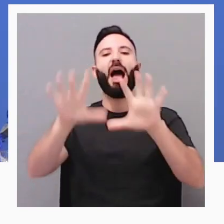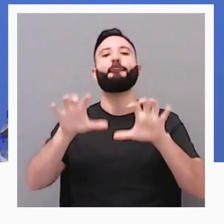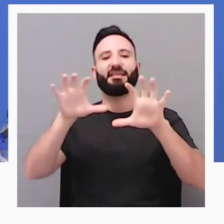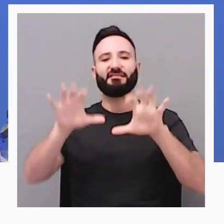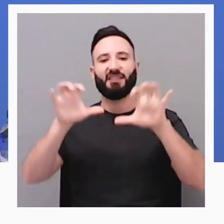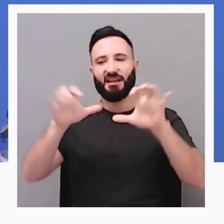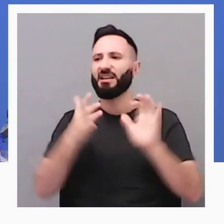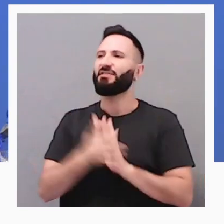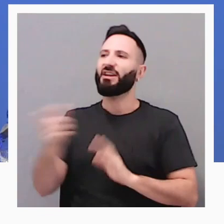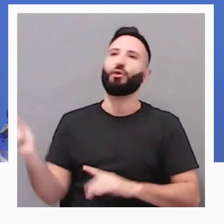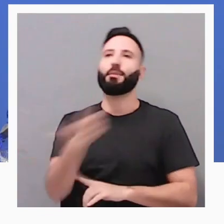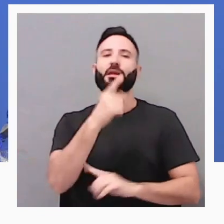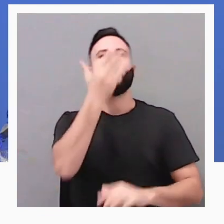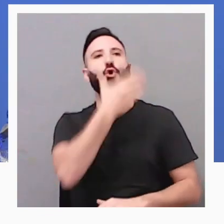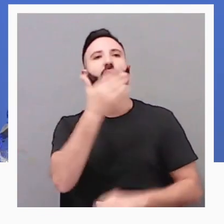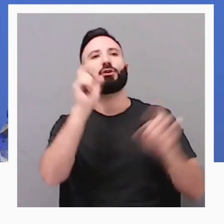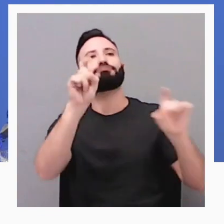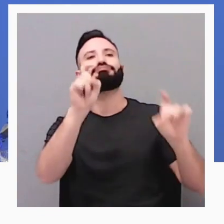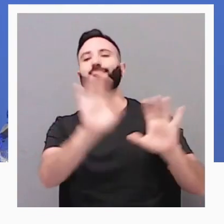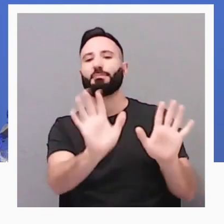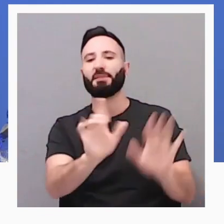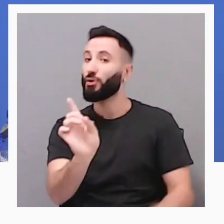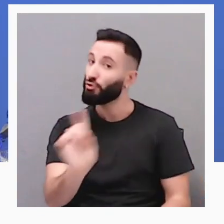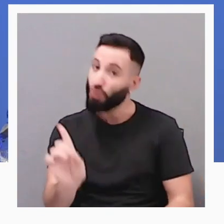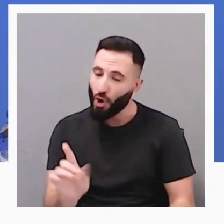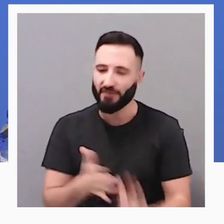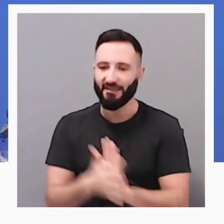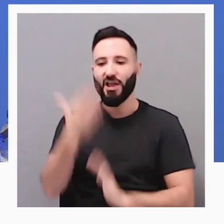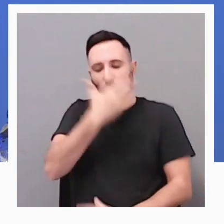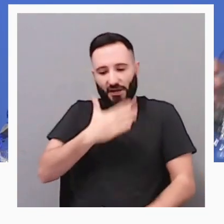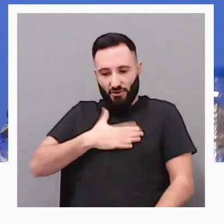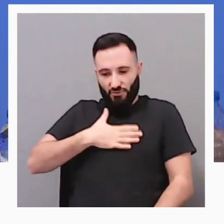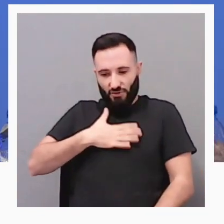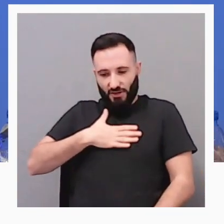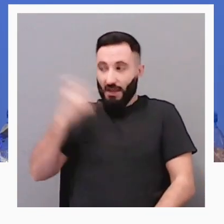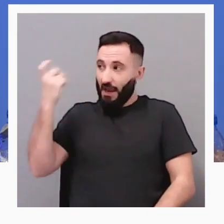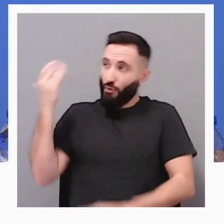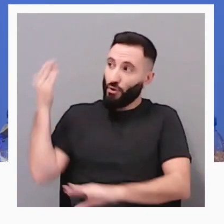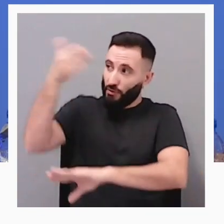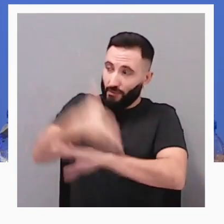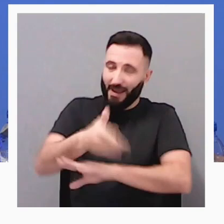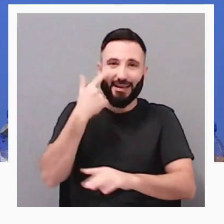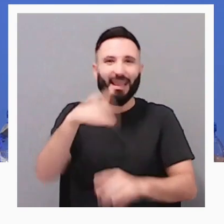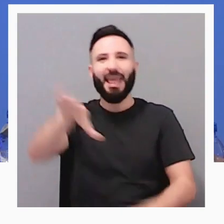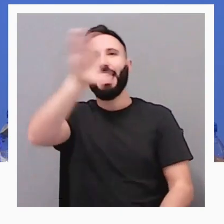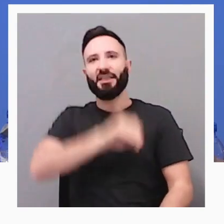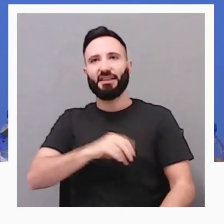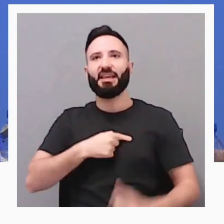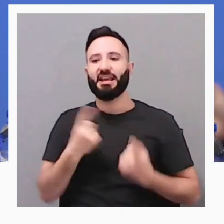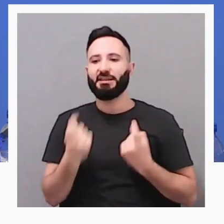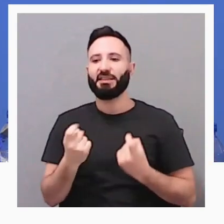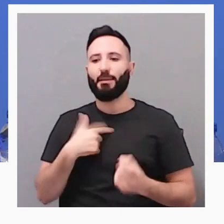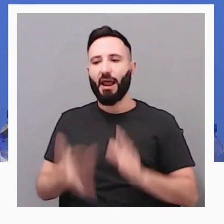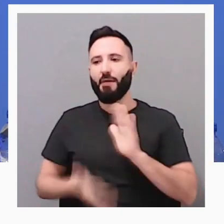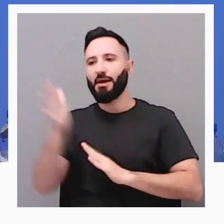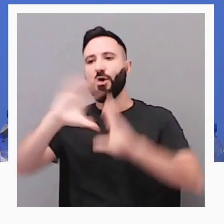vayan a la escuela, se trata de que en esta escuela el alumno entiende y sabe qué es lo que se necesita de él cuando va al mundo, cuando